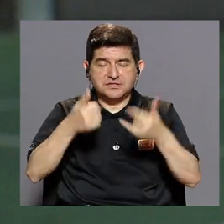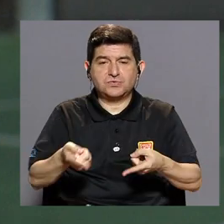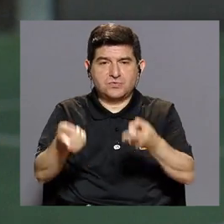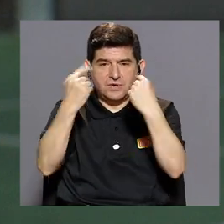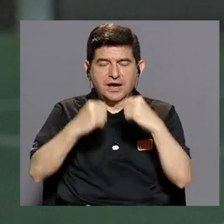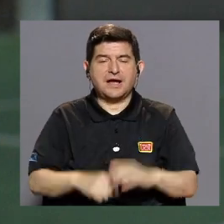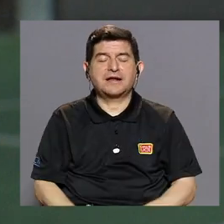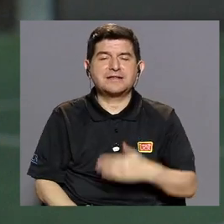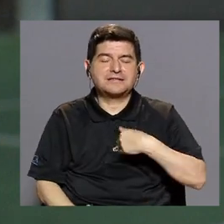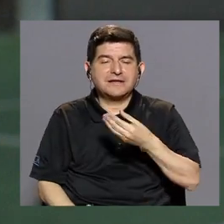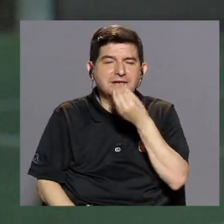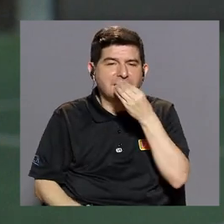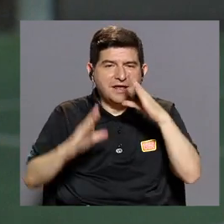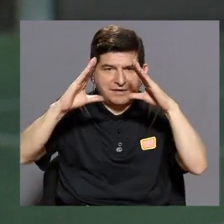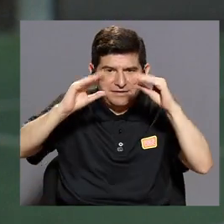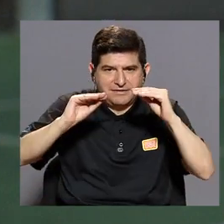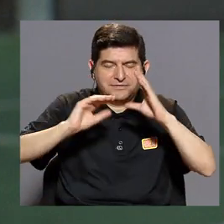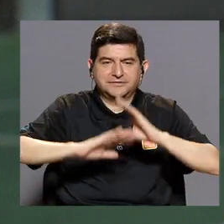venirnos, conseguimos la cena.